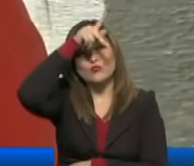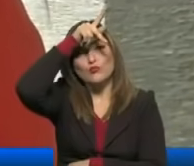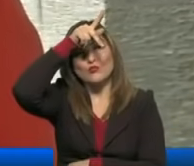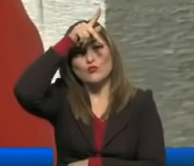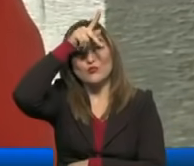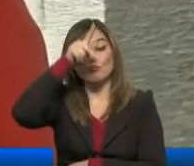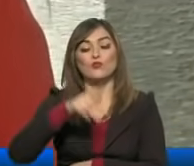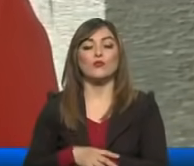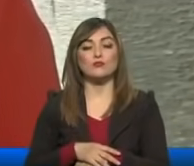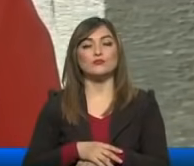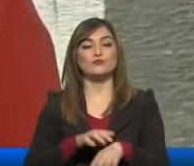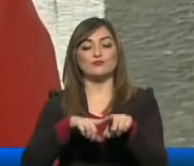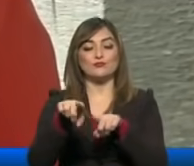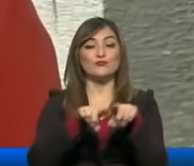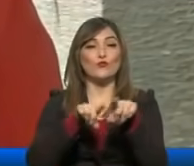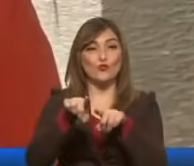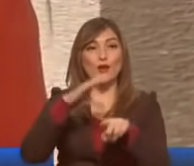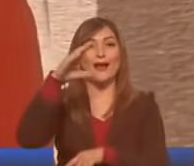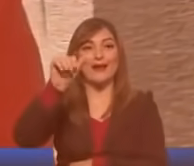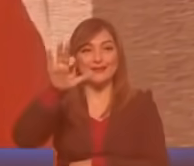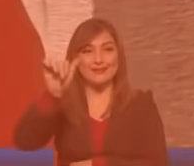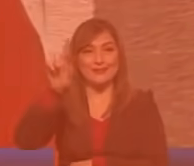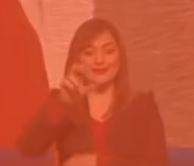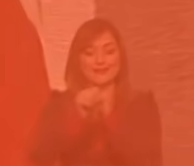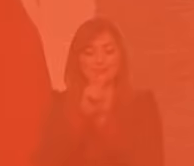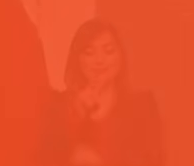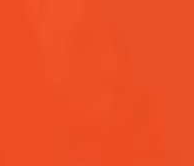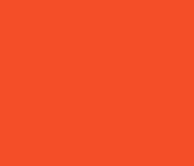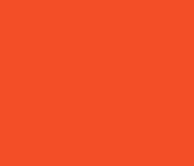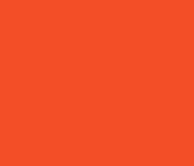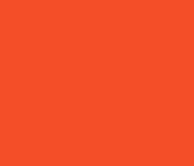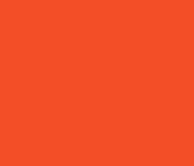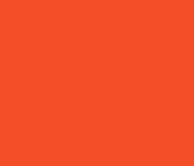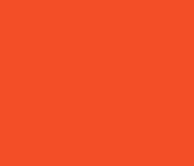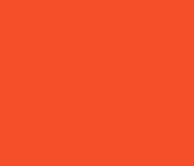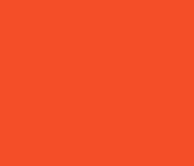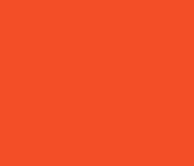dentro de las eliminatorias Qatar 2022. Nosotros les ampliaremos toda esta